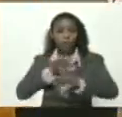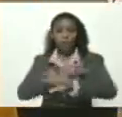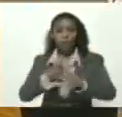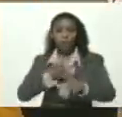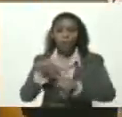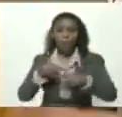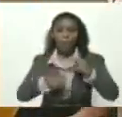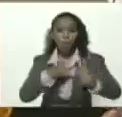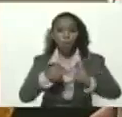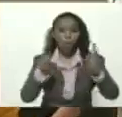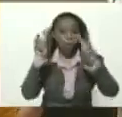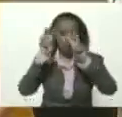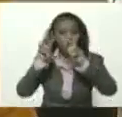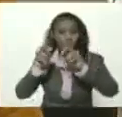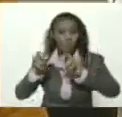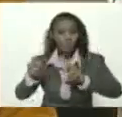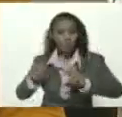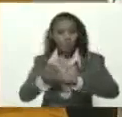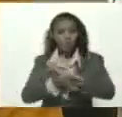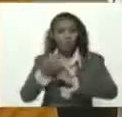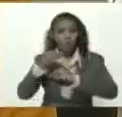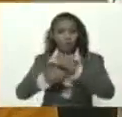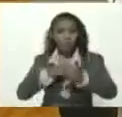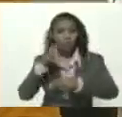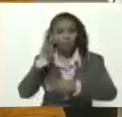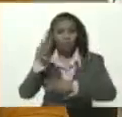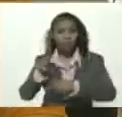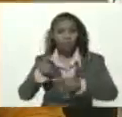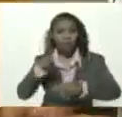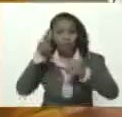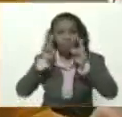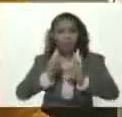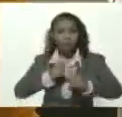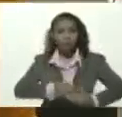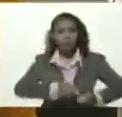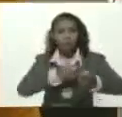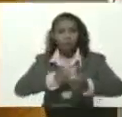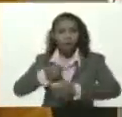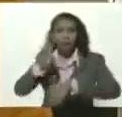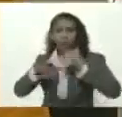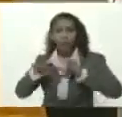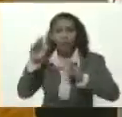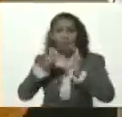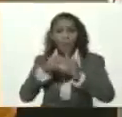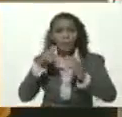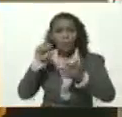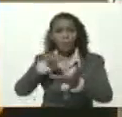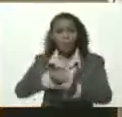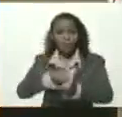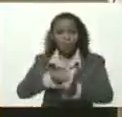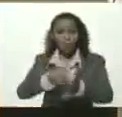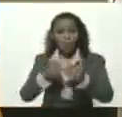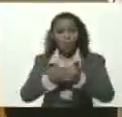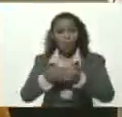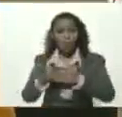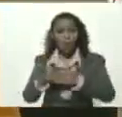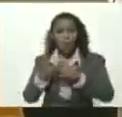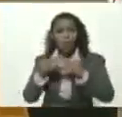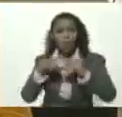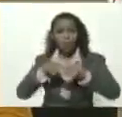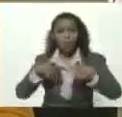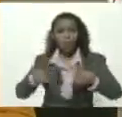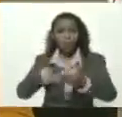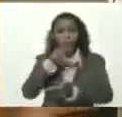proceso de adecuación. Ya han realizado lo que tiene que ver con la desinfección de los más de 14.000 centros que van a estar habilitados en todo el